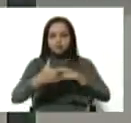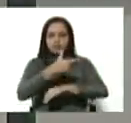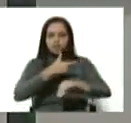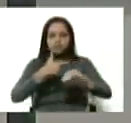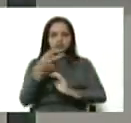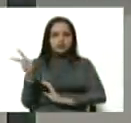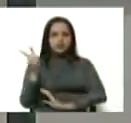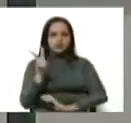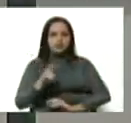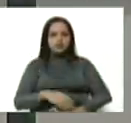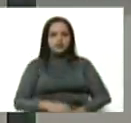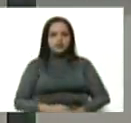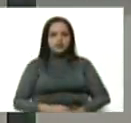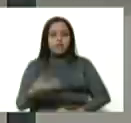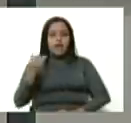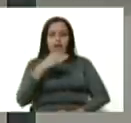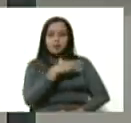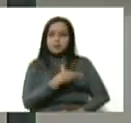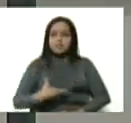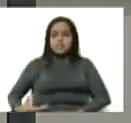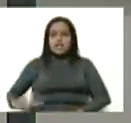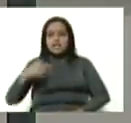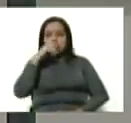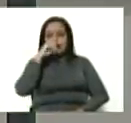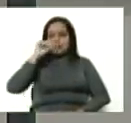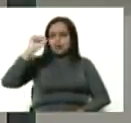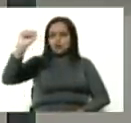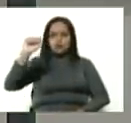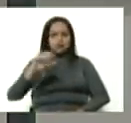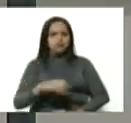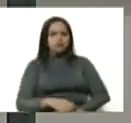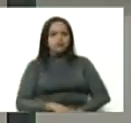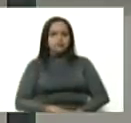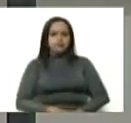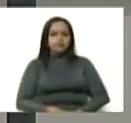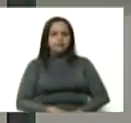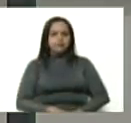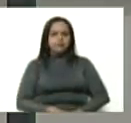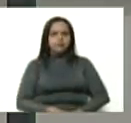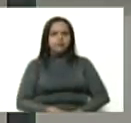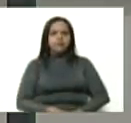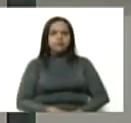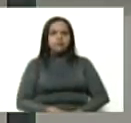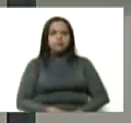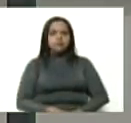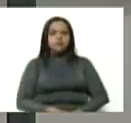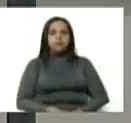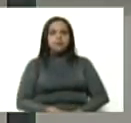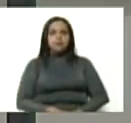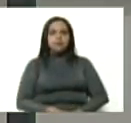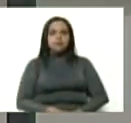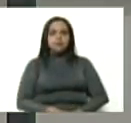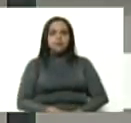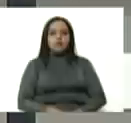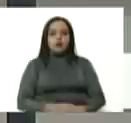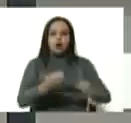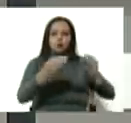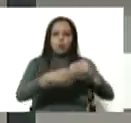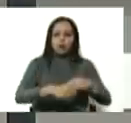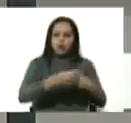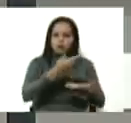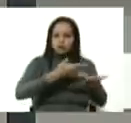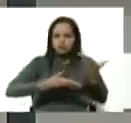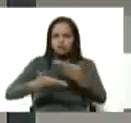venezolano, que preside el presidente Nicolás Maduro. Las notas diplomáticas, las